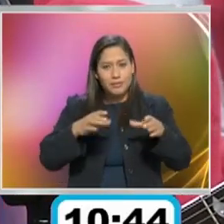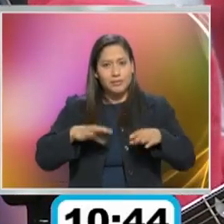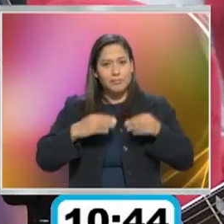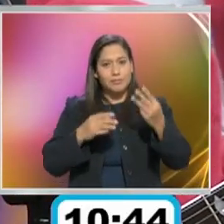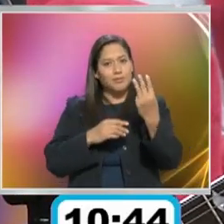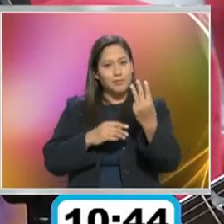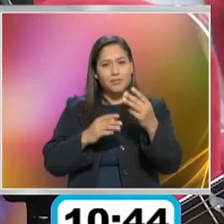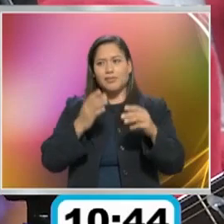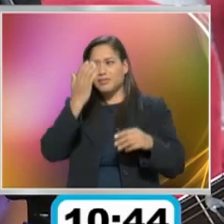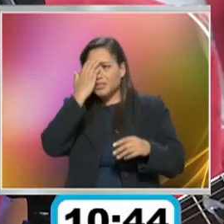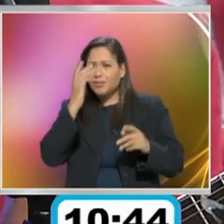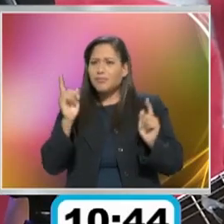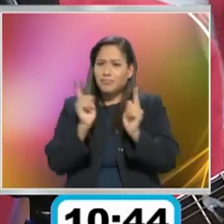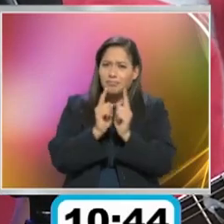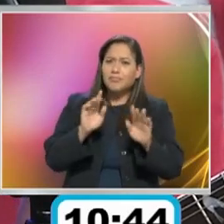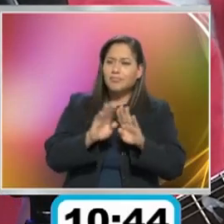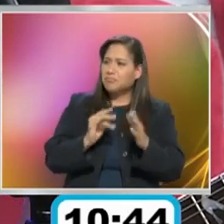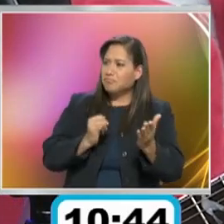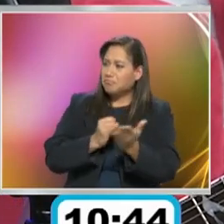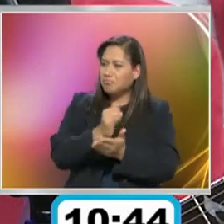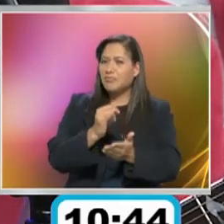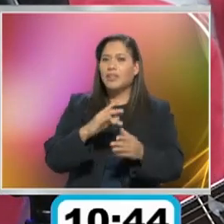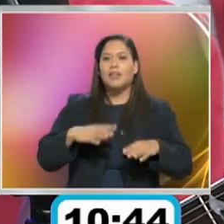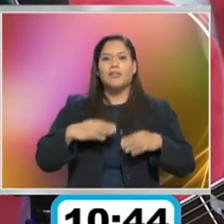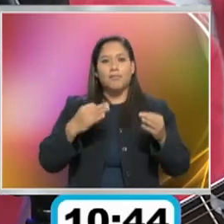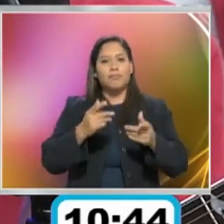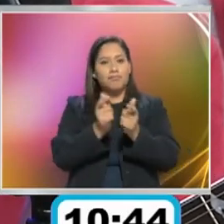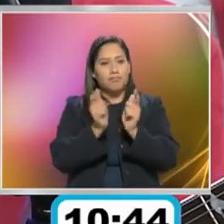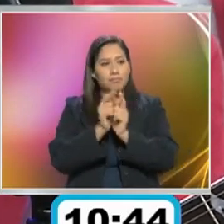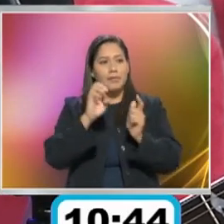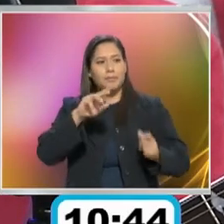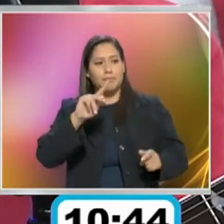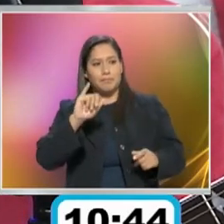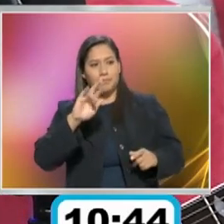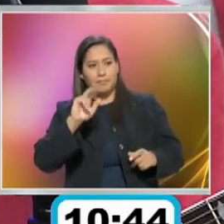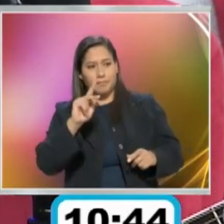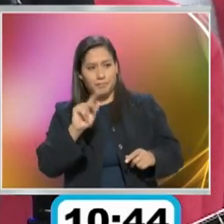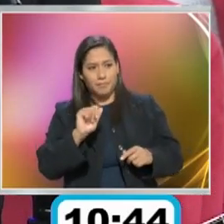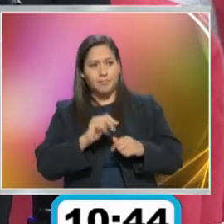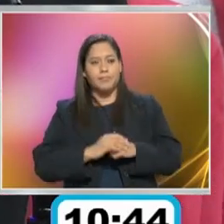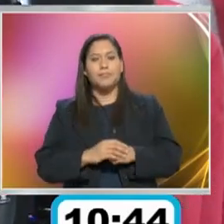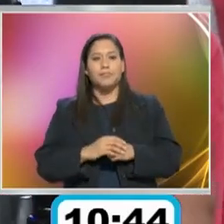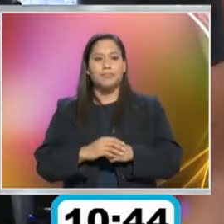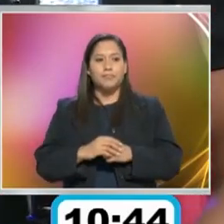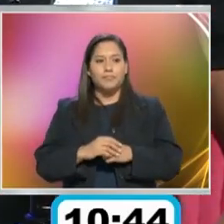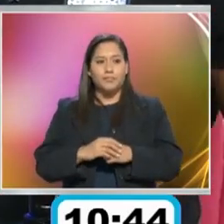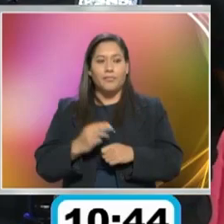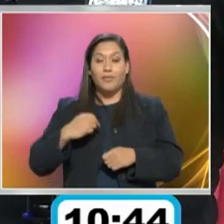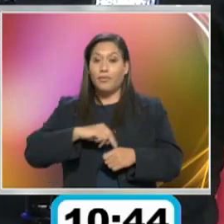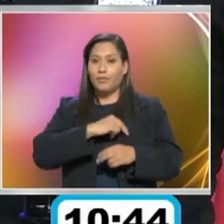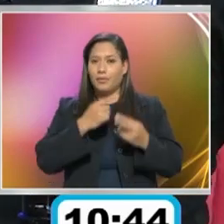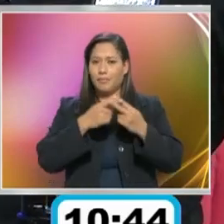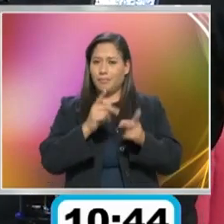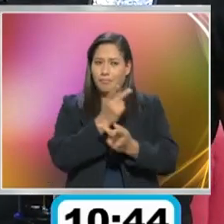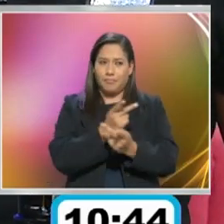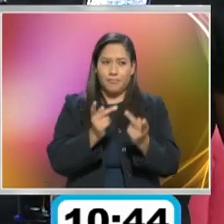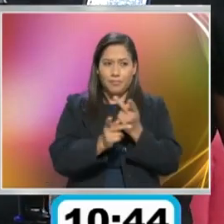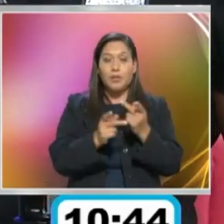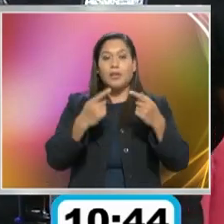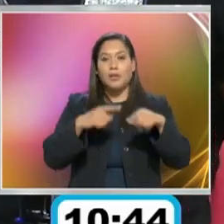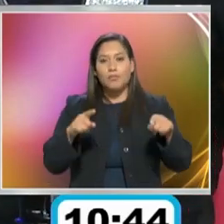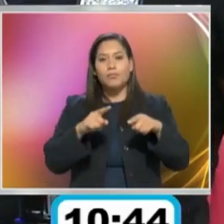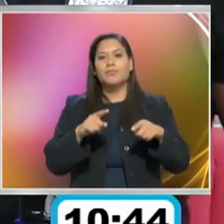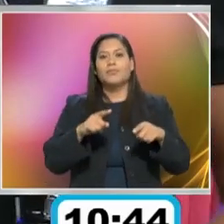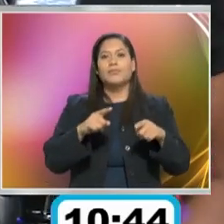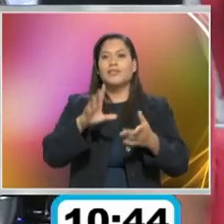¿Cómo es que se conocen y deciden formar ya esta banda Empírica? Nosotros empezamos haciendo un proyecto de música